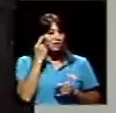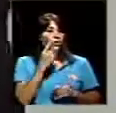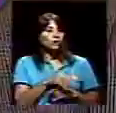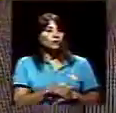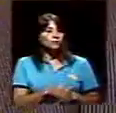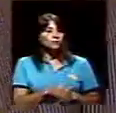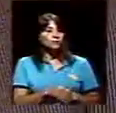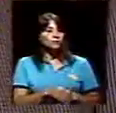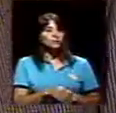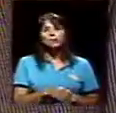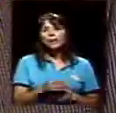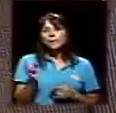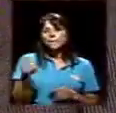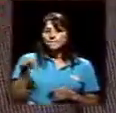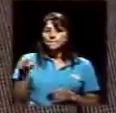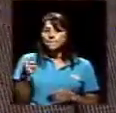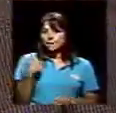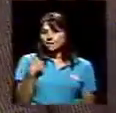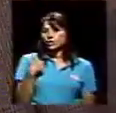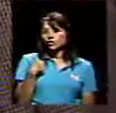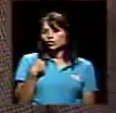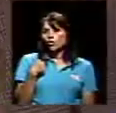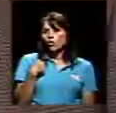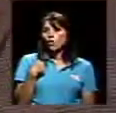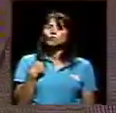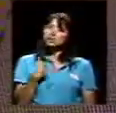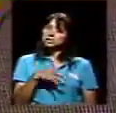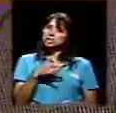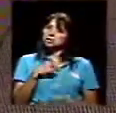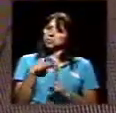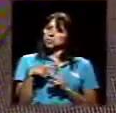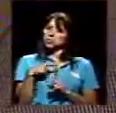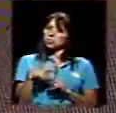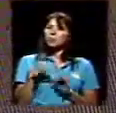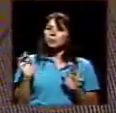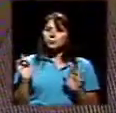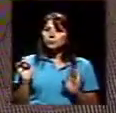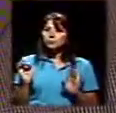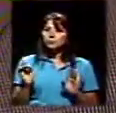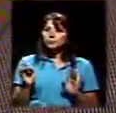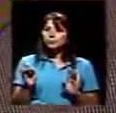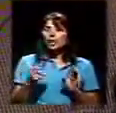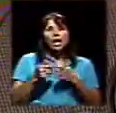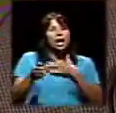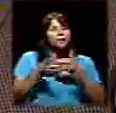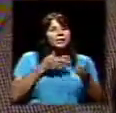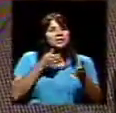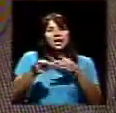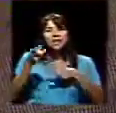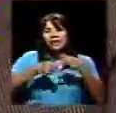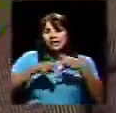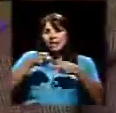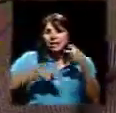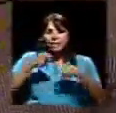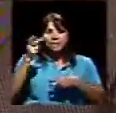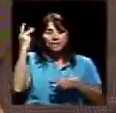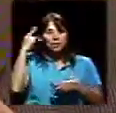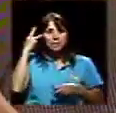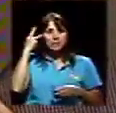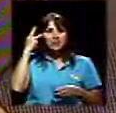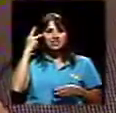Sí, yo tengo cierto optimismo de que a pesar de las dificultades políticas,